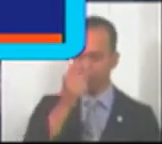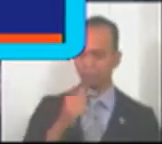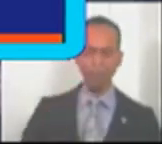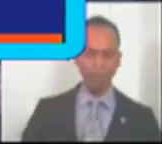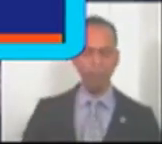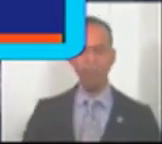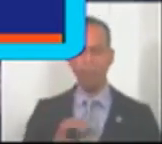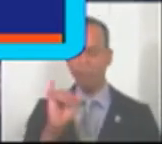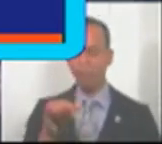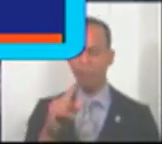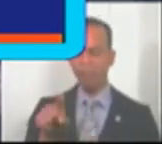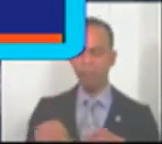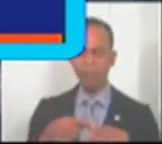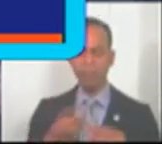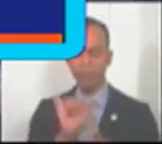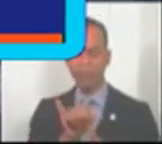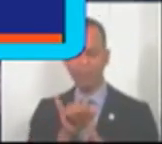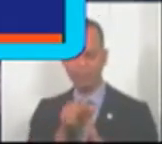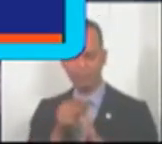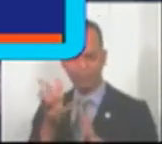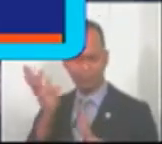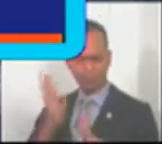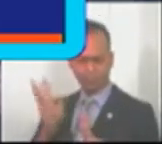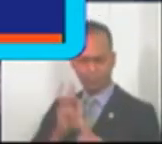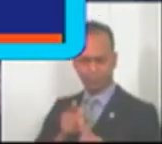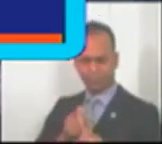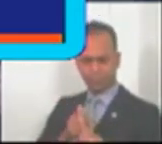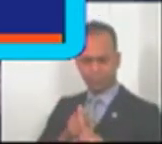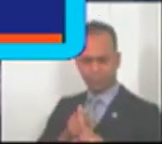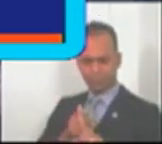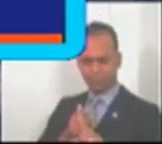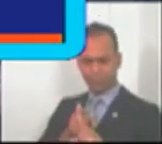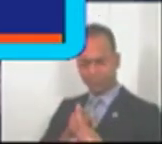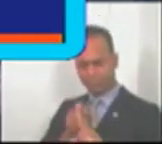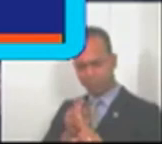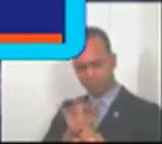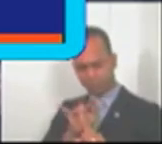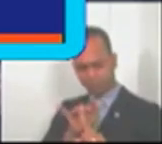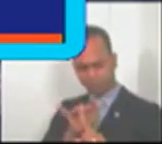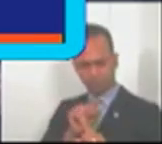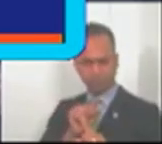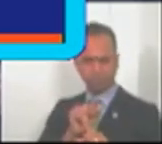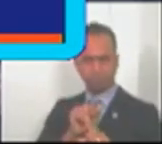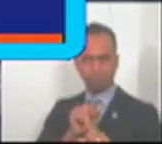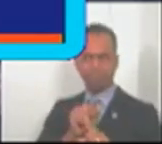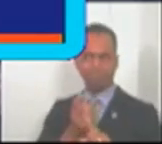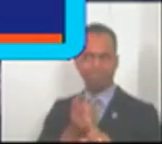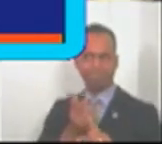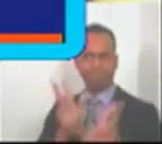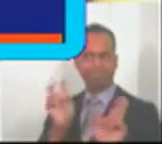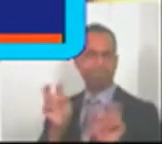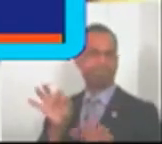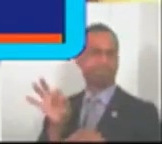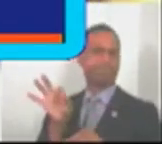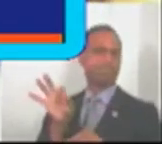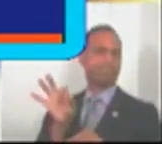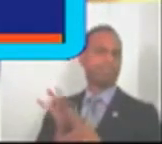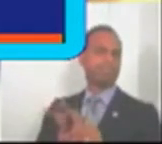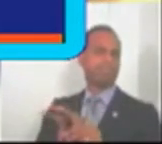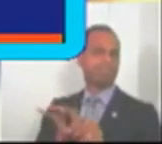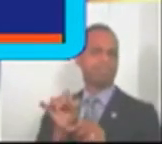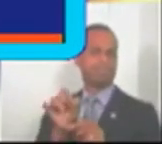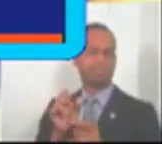que se votaba antes, que también se votaba, en algunos casos se votaba en algunas consultas